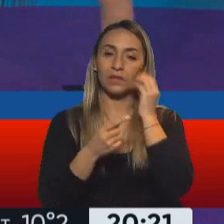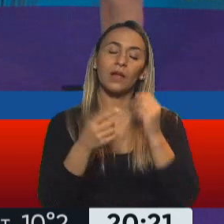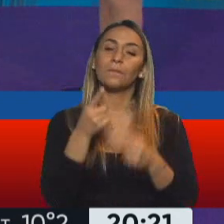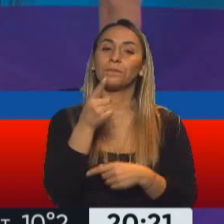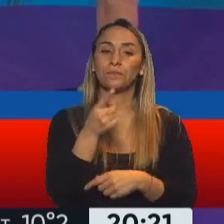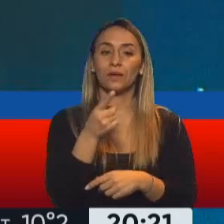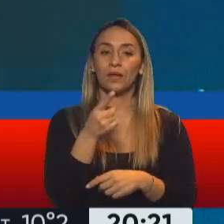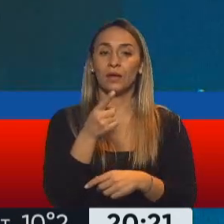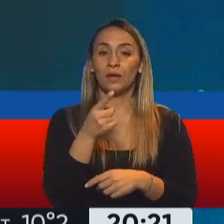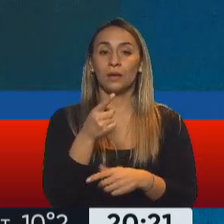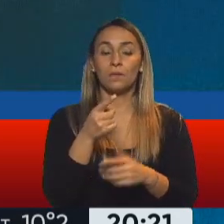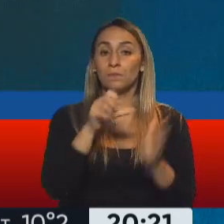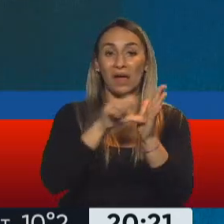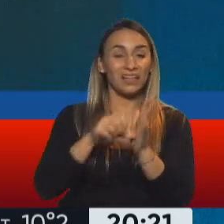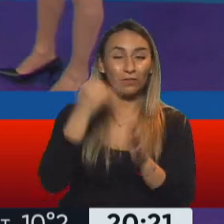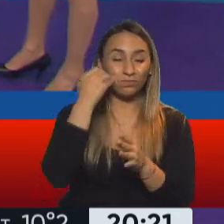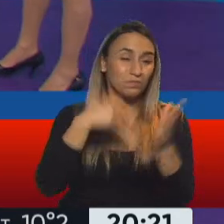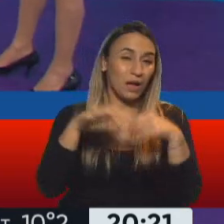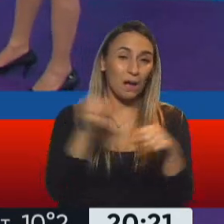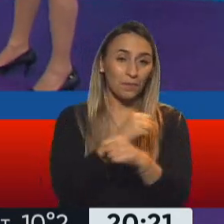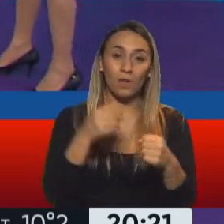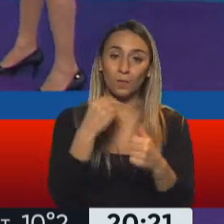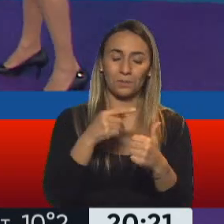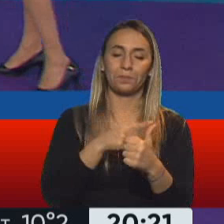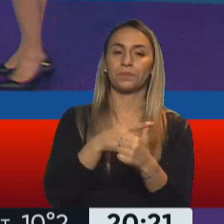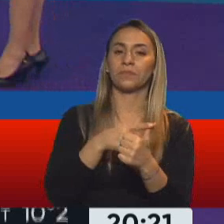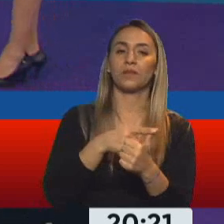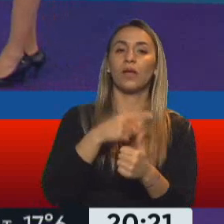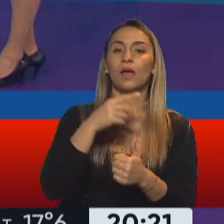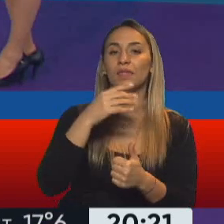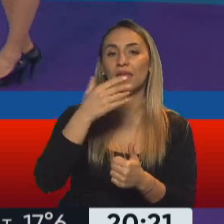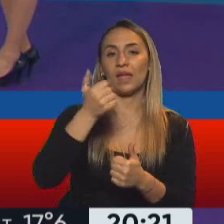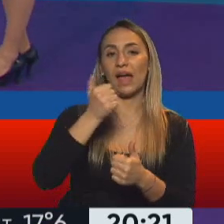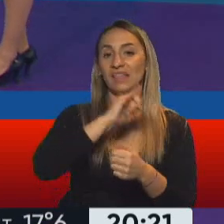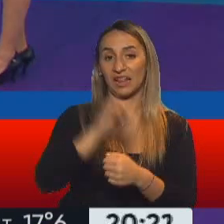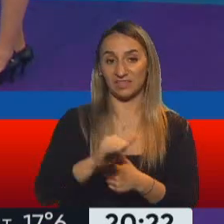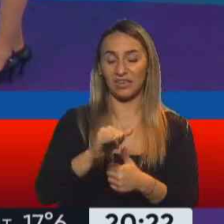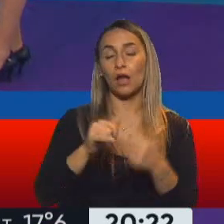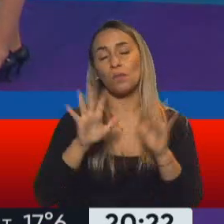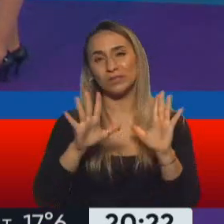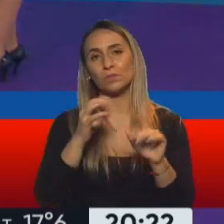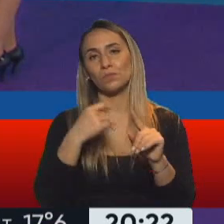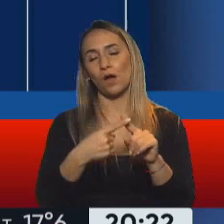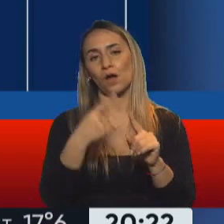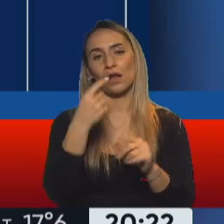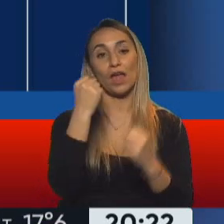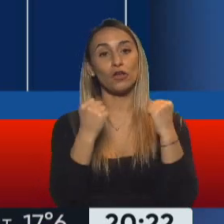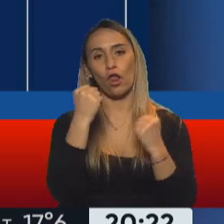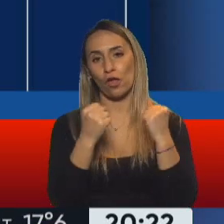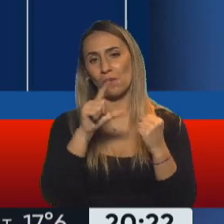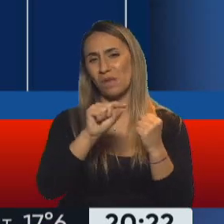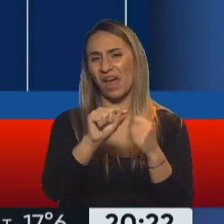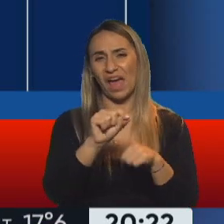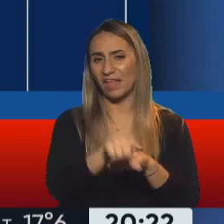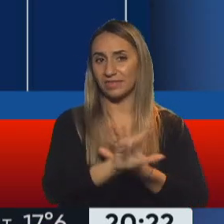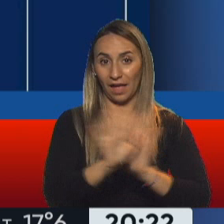la que más países se aprobó es la de Oxford AstraZeneca. Posiblemente tenga que ver con la parte económica, porque es una de las más económicas